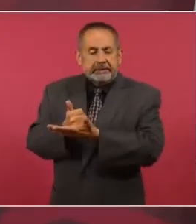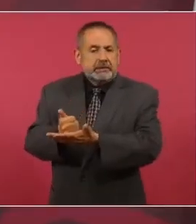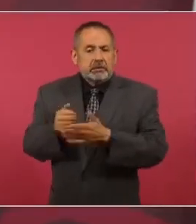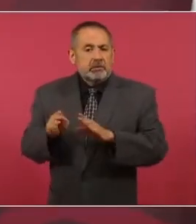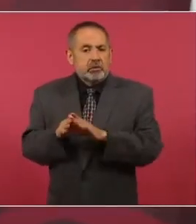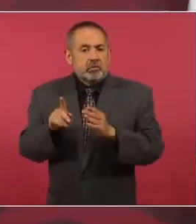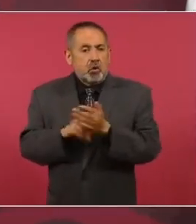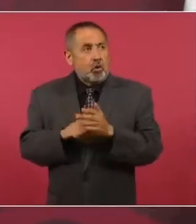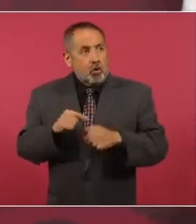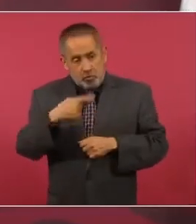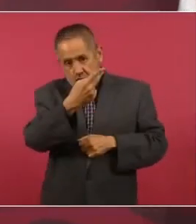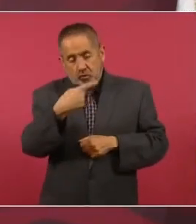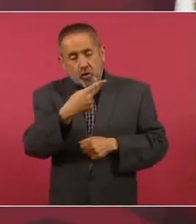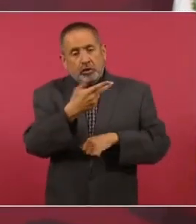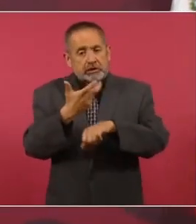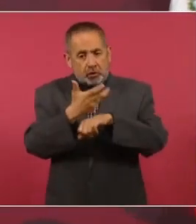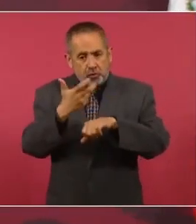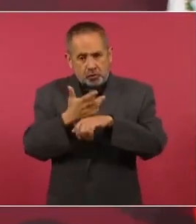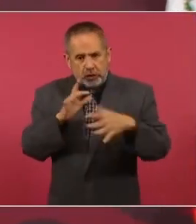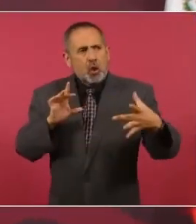con Estados Unidos,